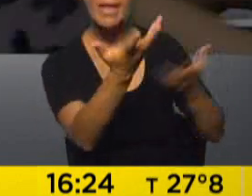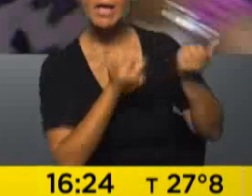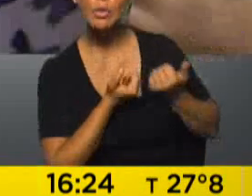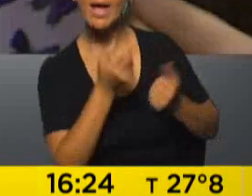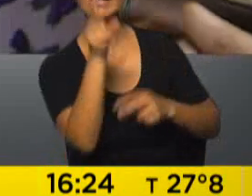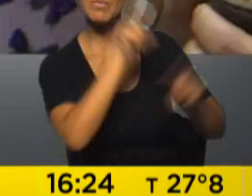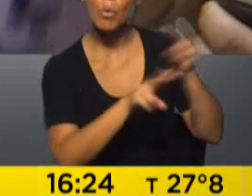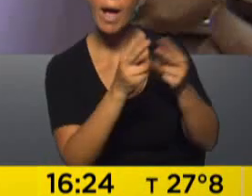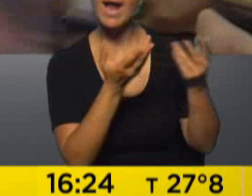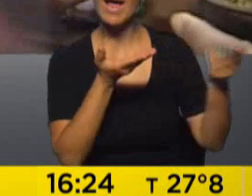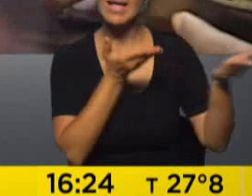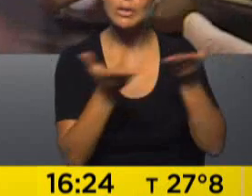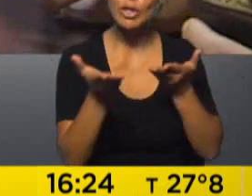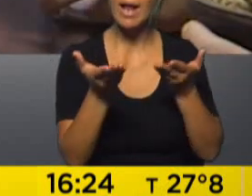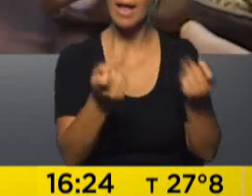asesorarte.